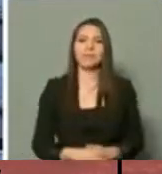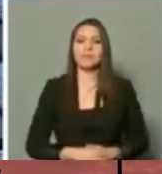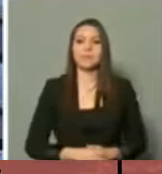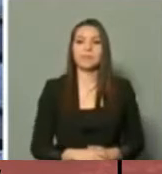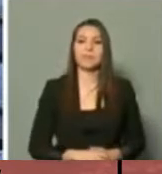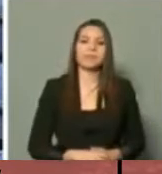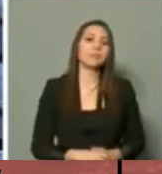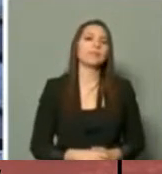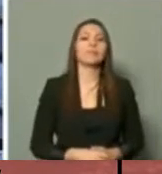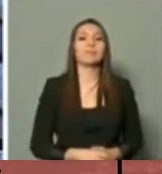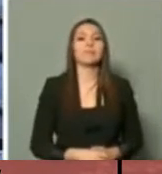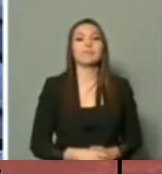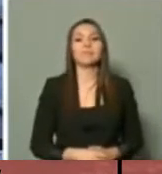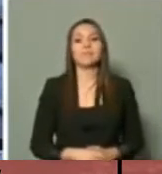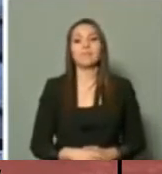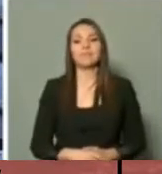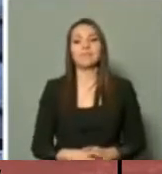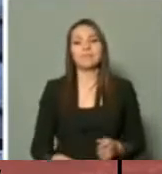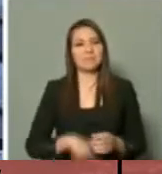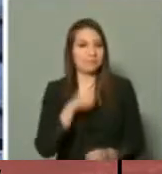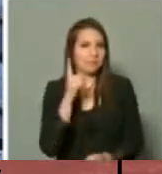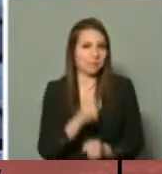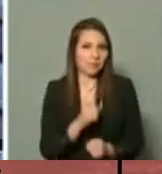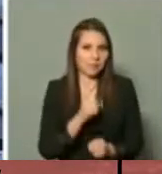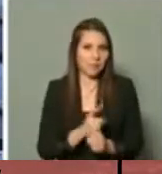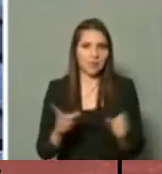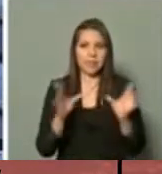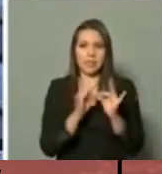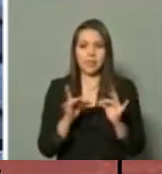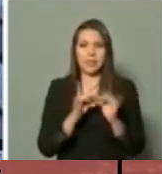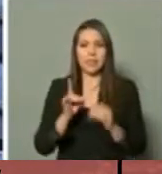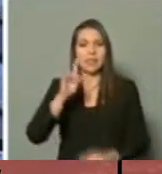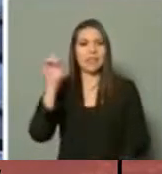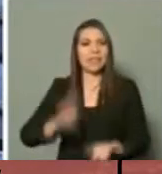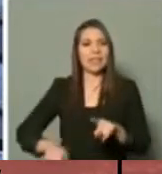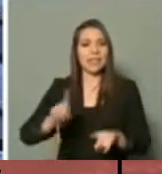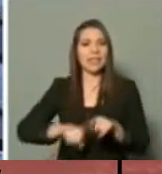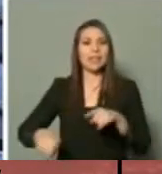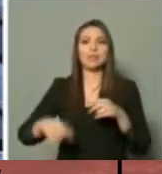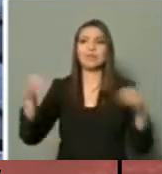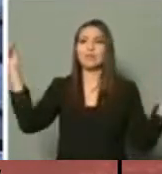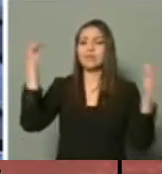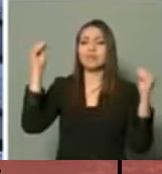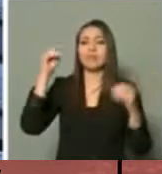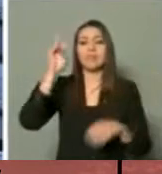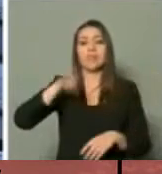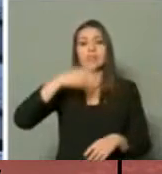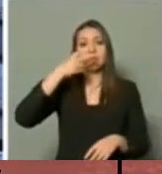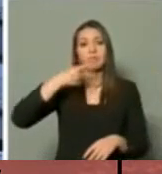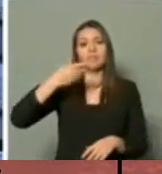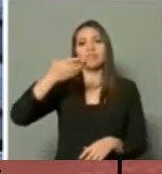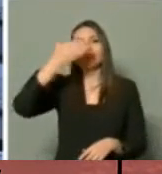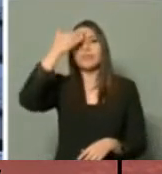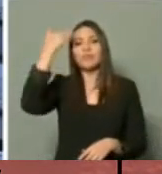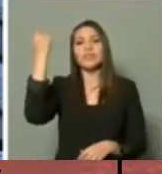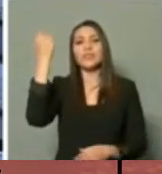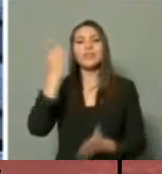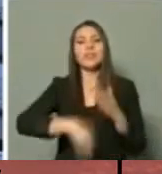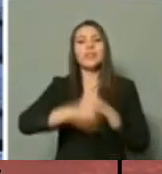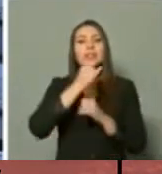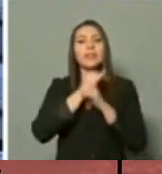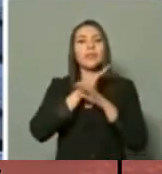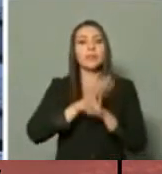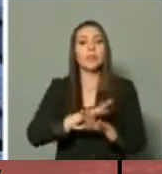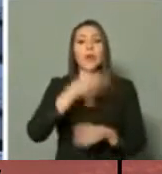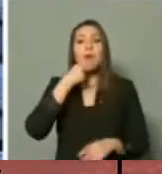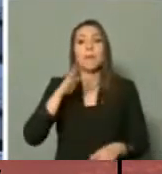Primero que nada, limpiar este debate de la ignorancia. Pablo Moctezuma es orden de gobierno. Y pues